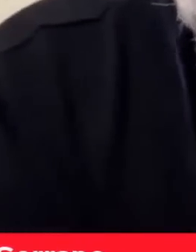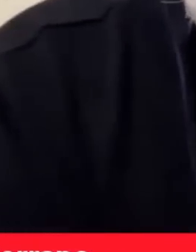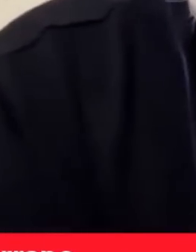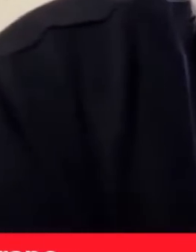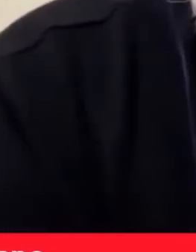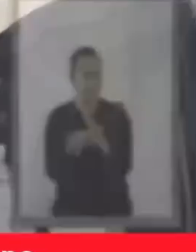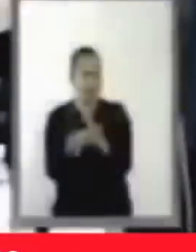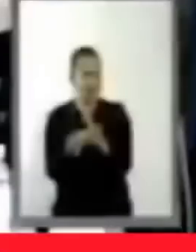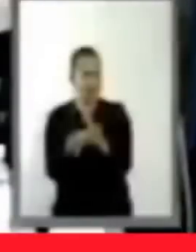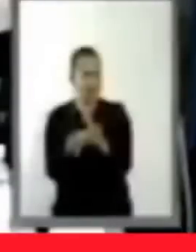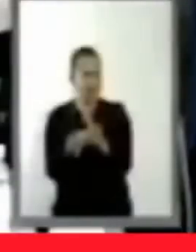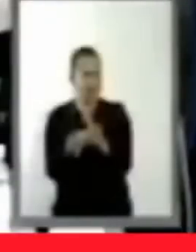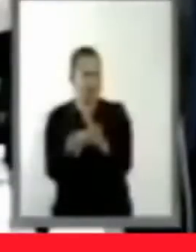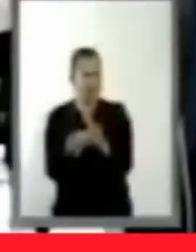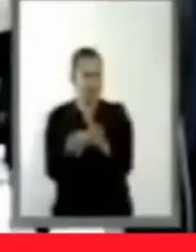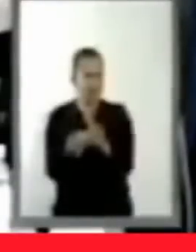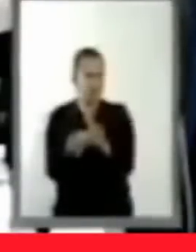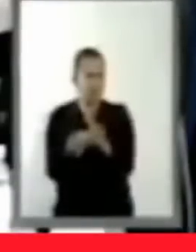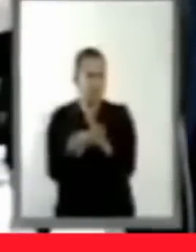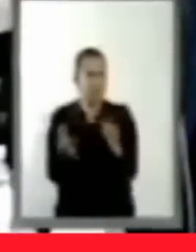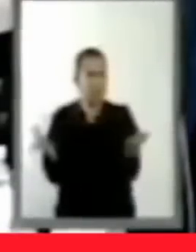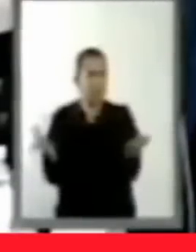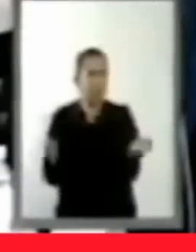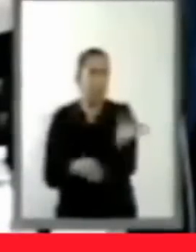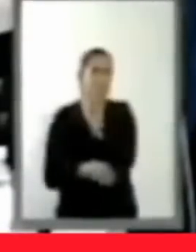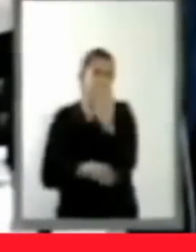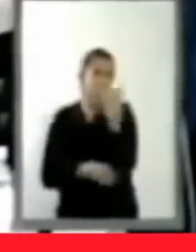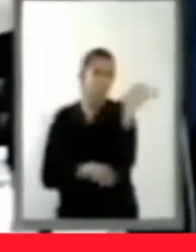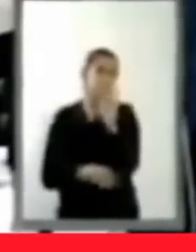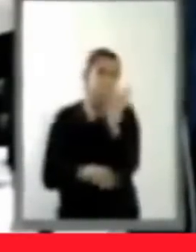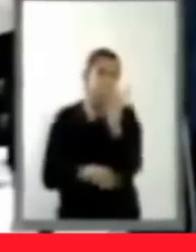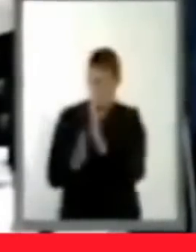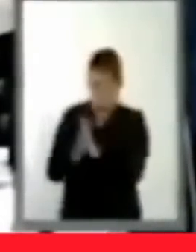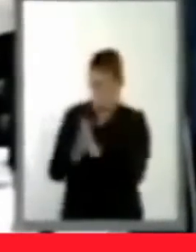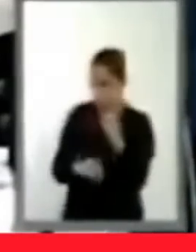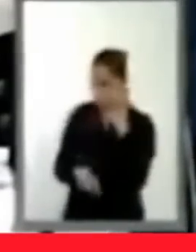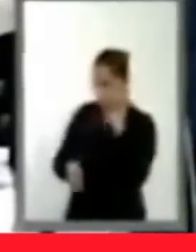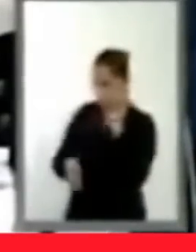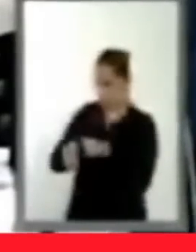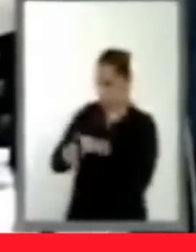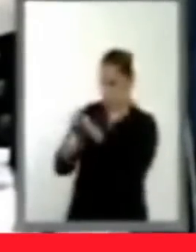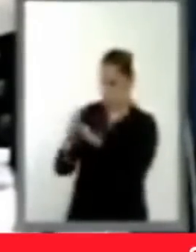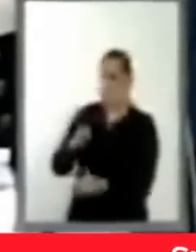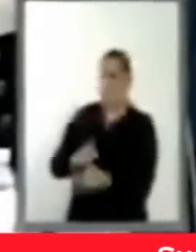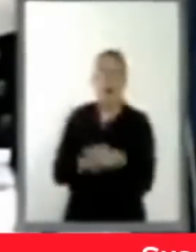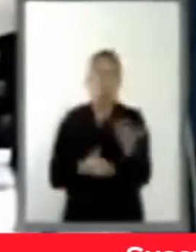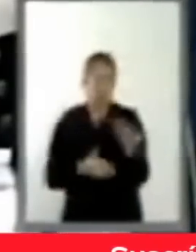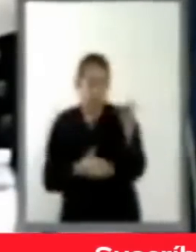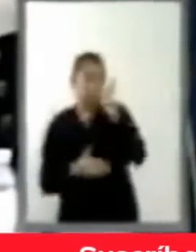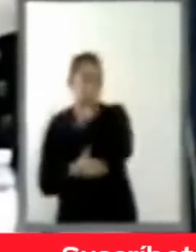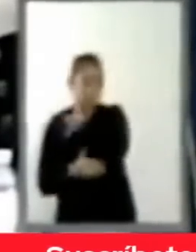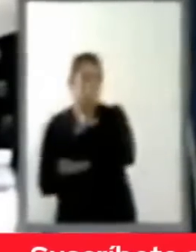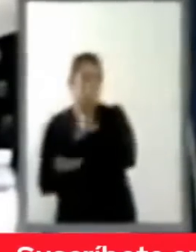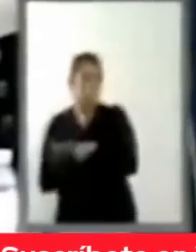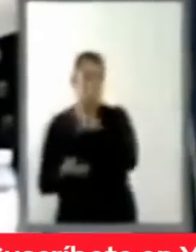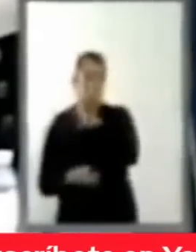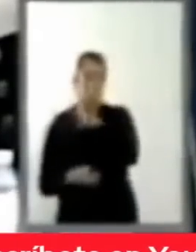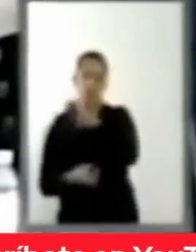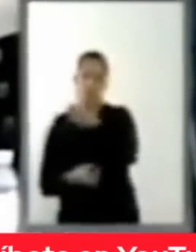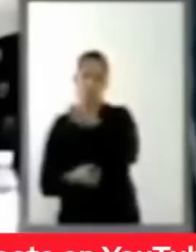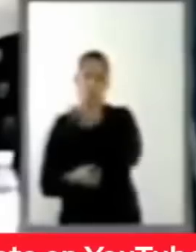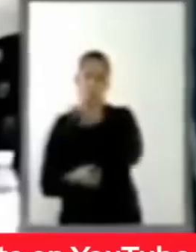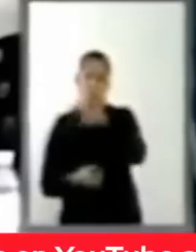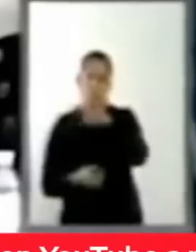PRI? Que posiblemente termina, diputado, sí, a Humberto Moreira, Rubén